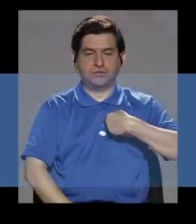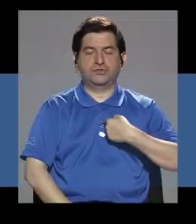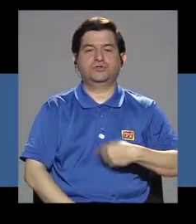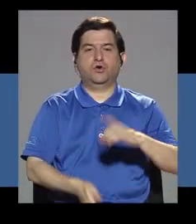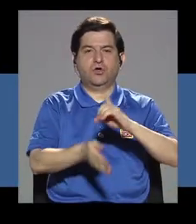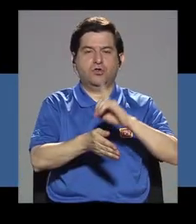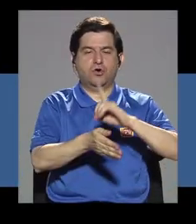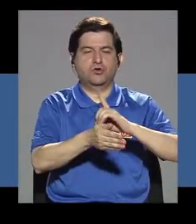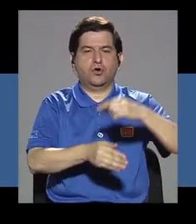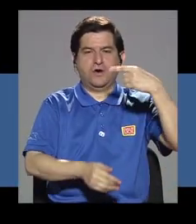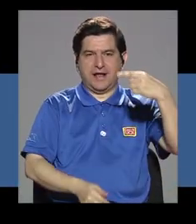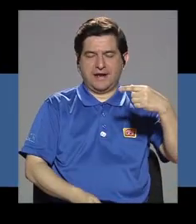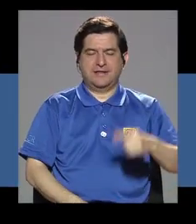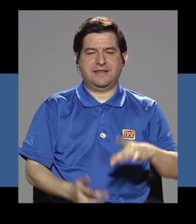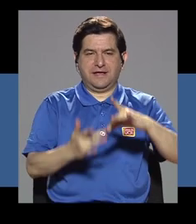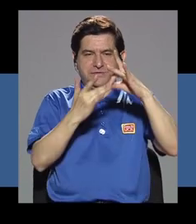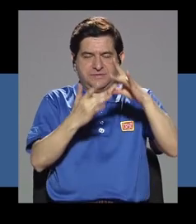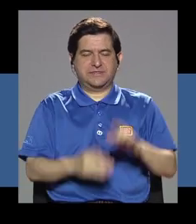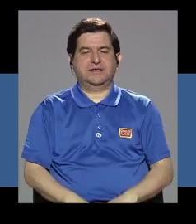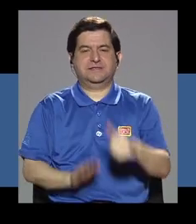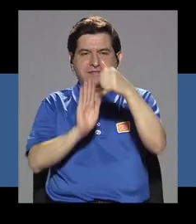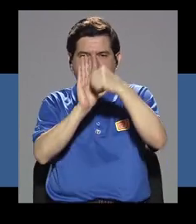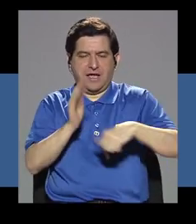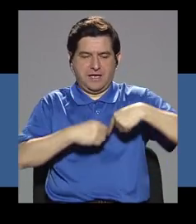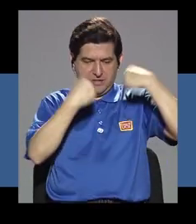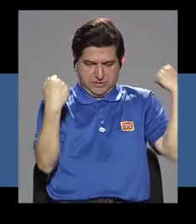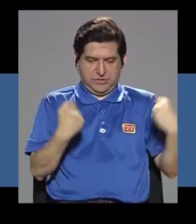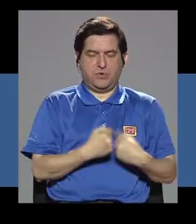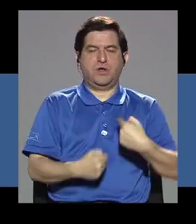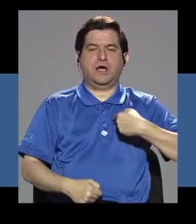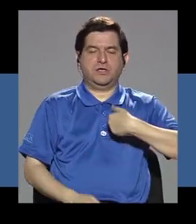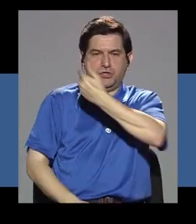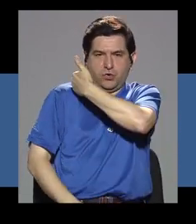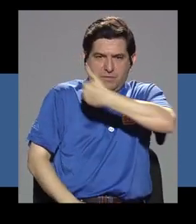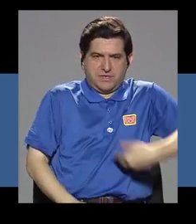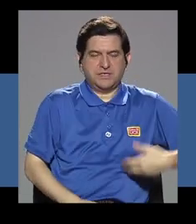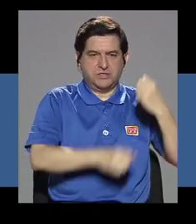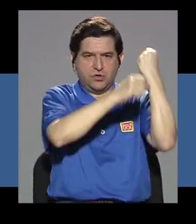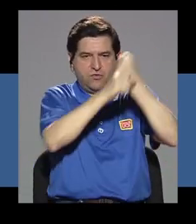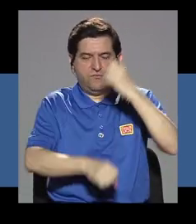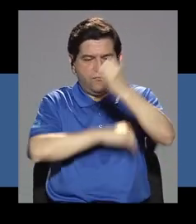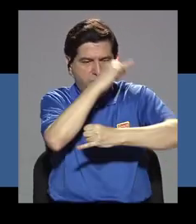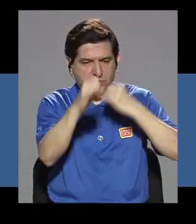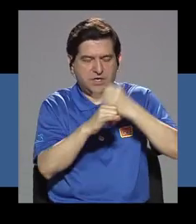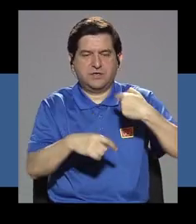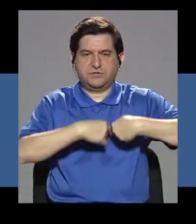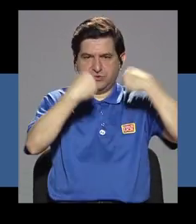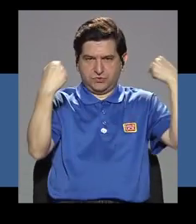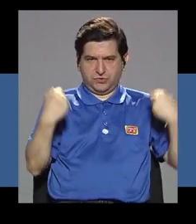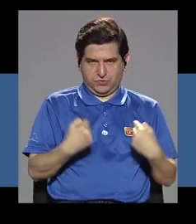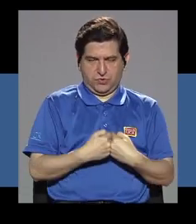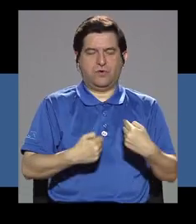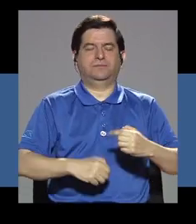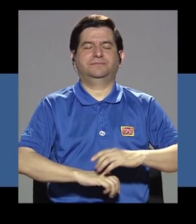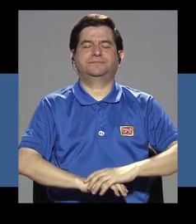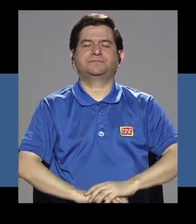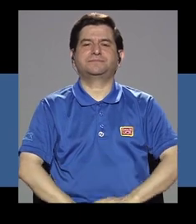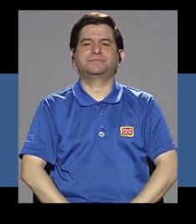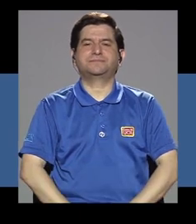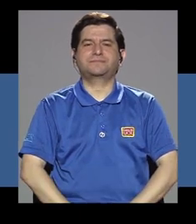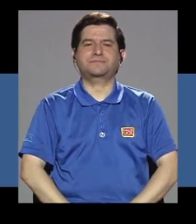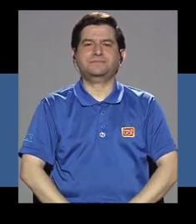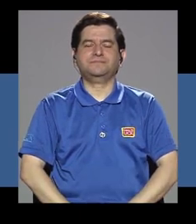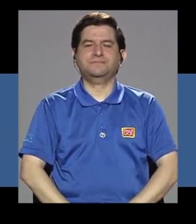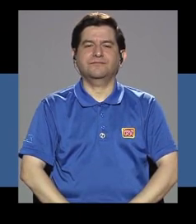Soy el doctor Elio Garita, soy especialista en cirugía de corazón y soy el presidente de la Fundación Internacional del Corazón, conocida como